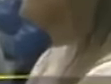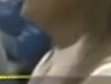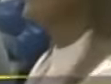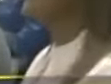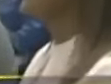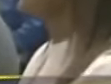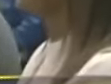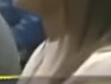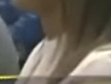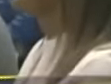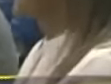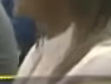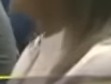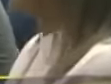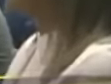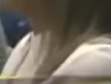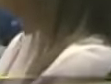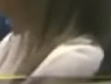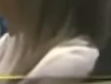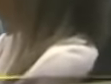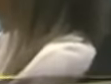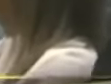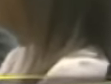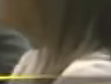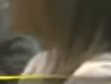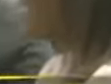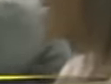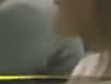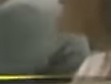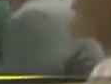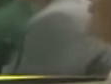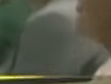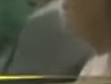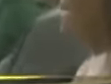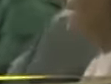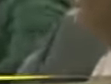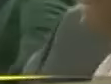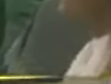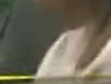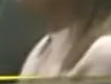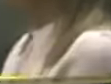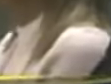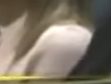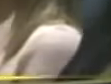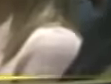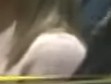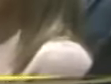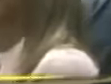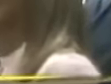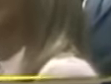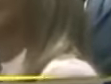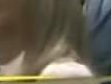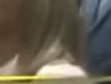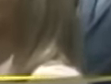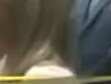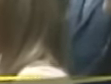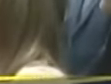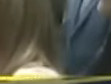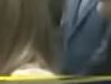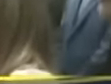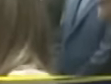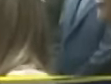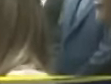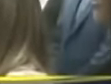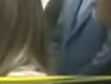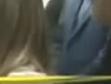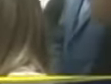para continuar también esas alianzas con el poder popular tan sabio en cada una de las aprobaciones que se realizan